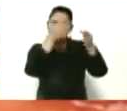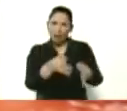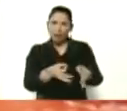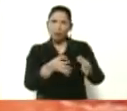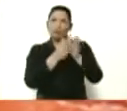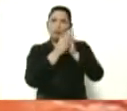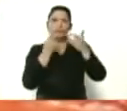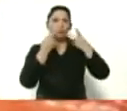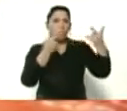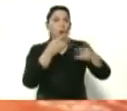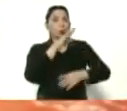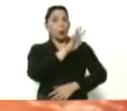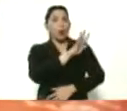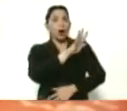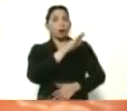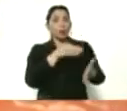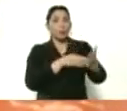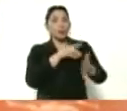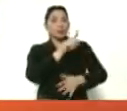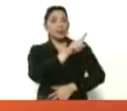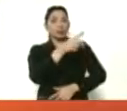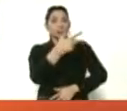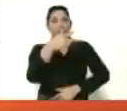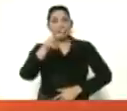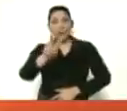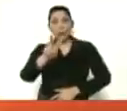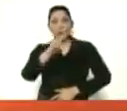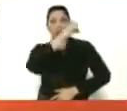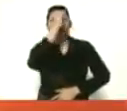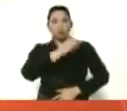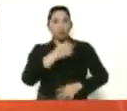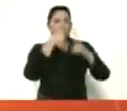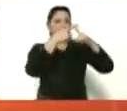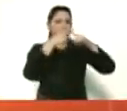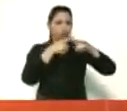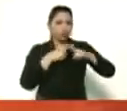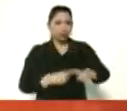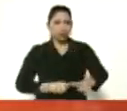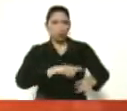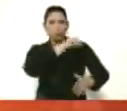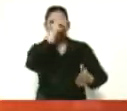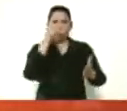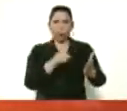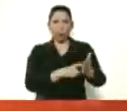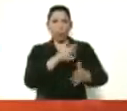publicar. 4.132 por Zulia. ¿Cuánto te da todo eso, Julio?